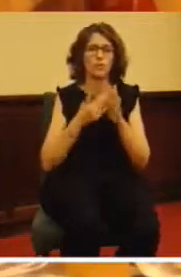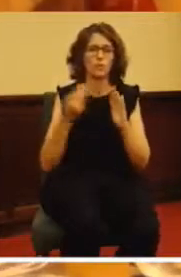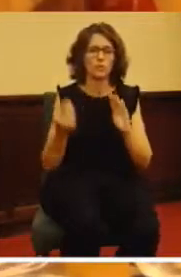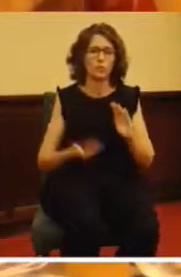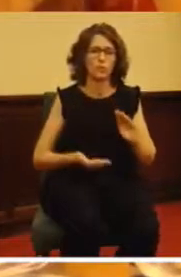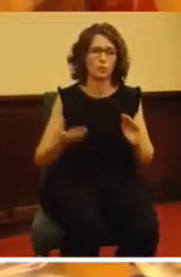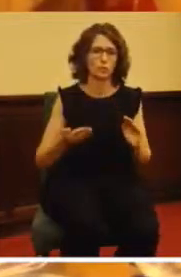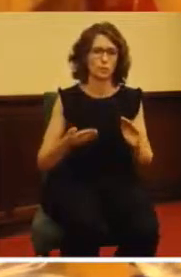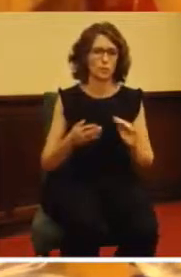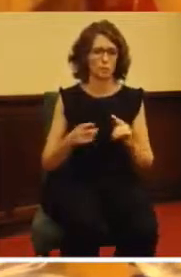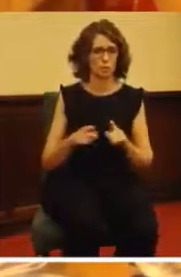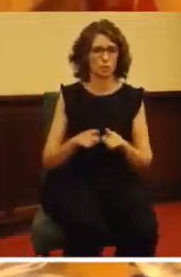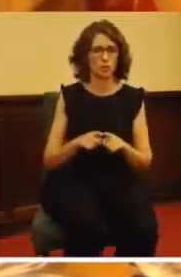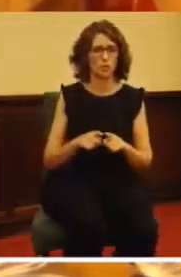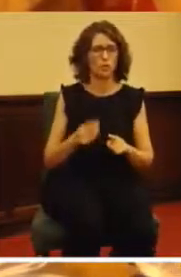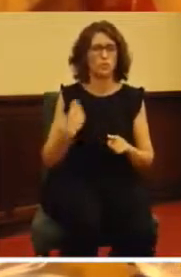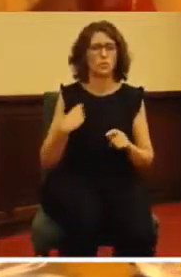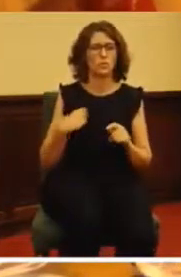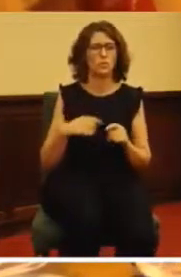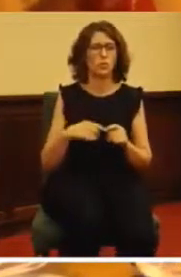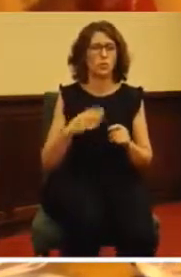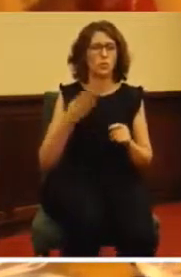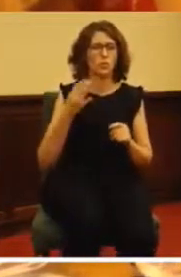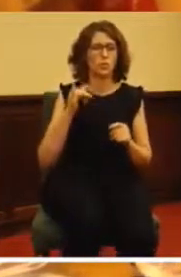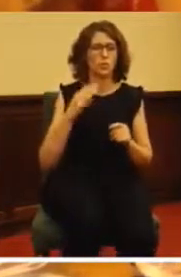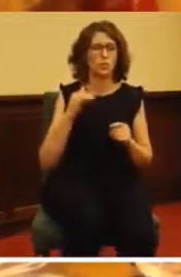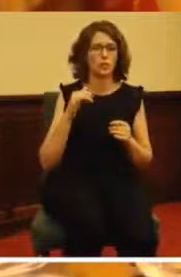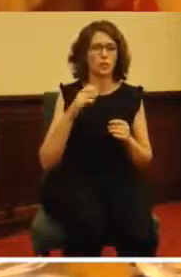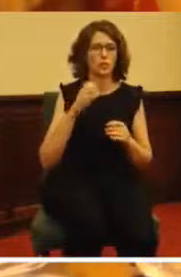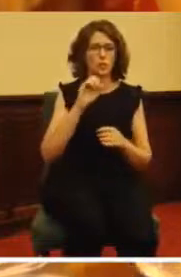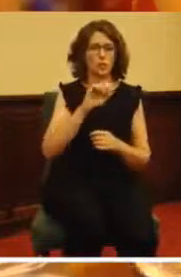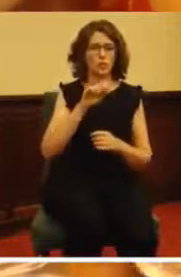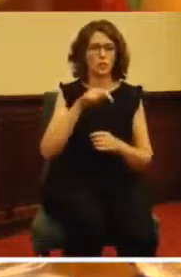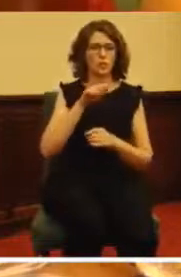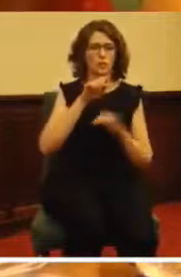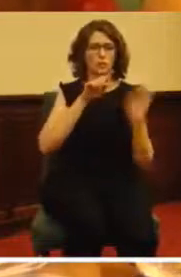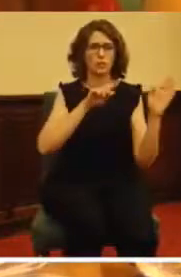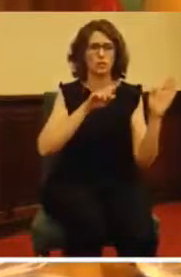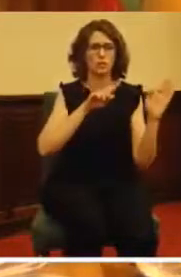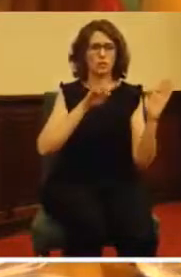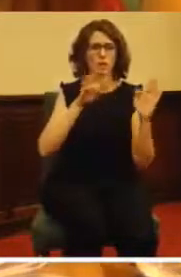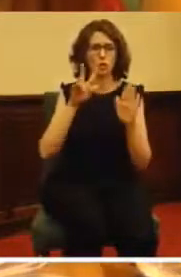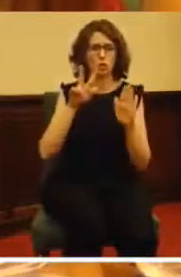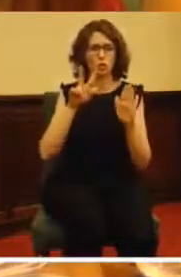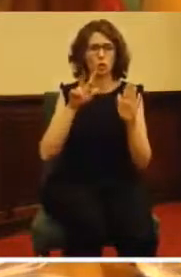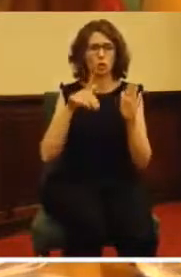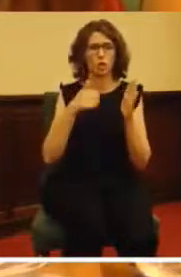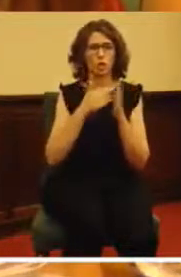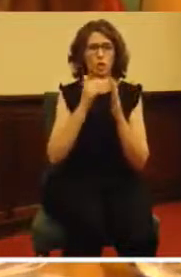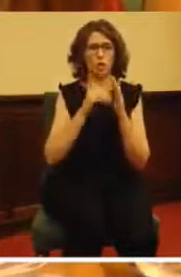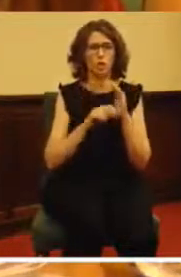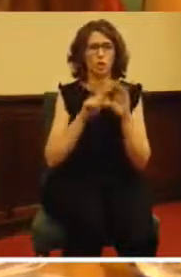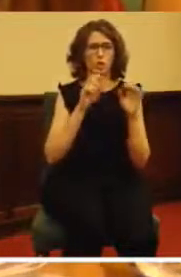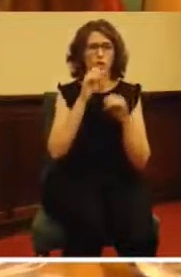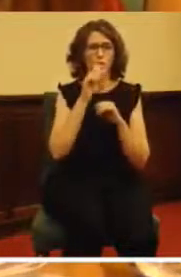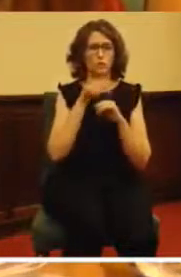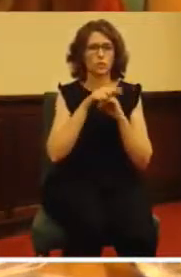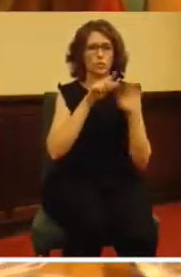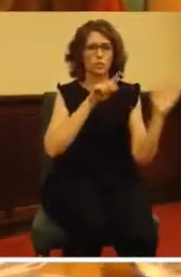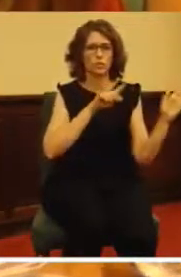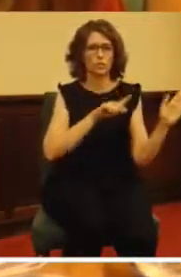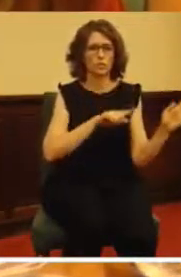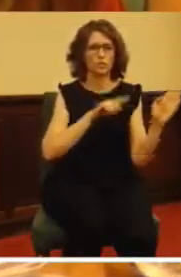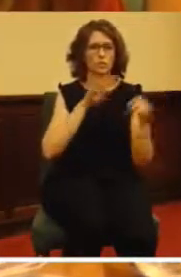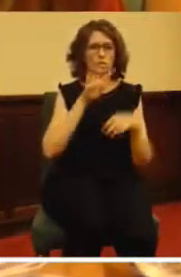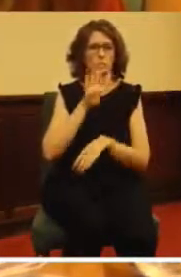importante, como fue la bajada del tipo impositivo del 0,68 al 0,64. Con lo cual,